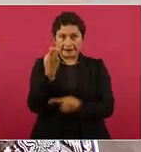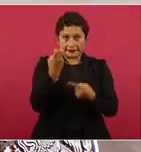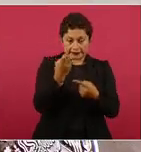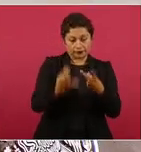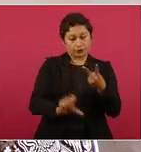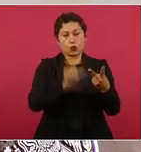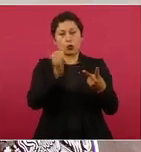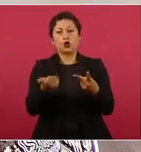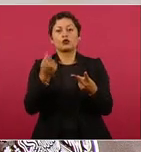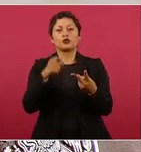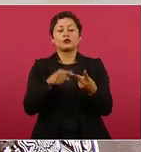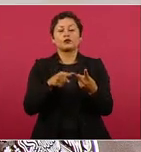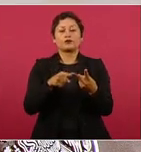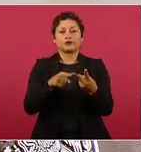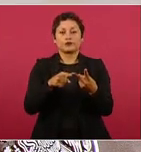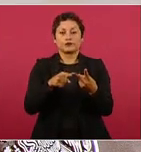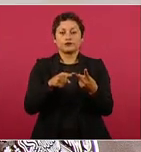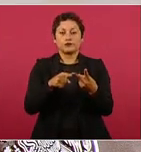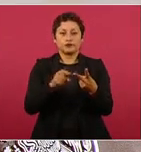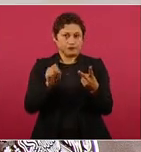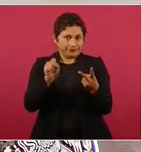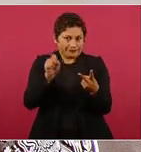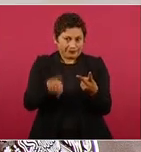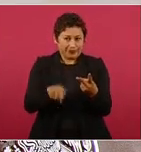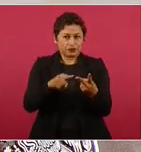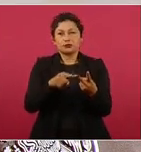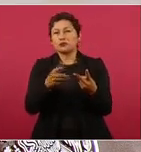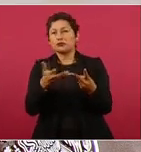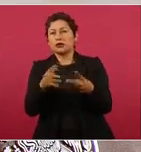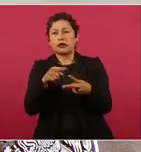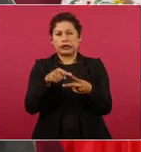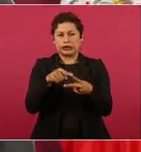hablamos como de 5 mil millones.